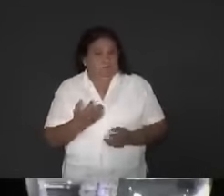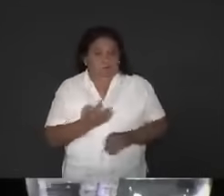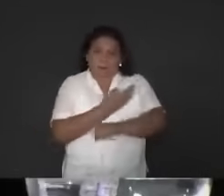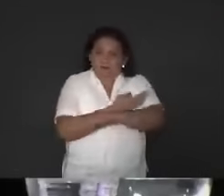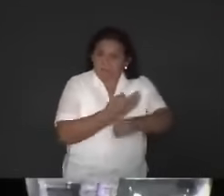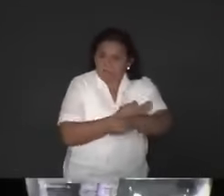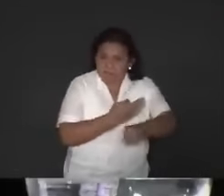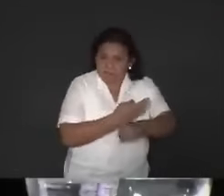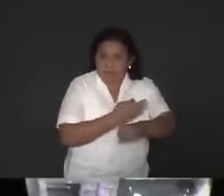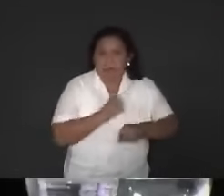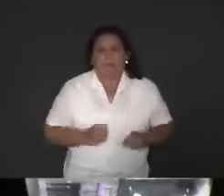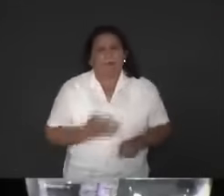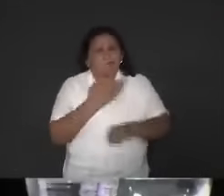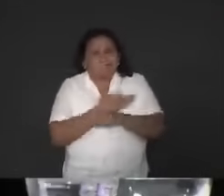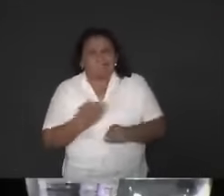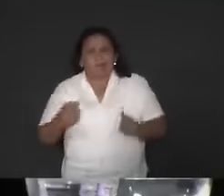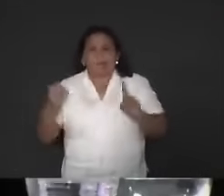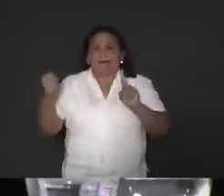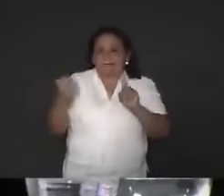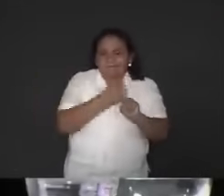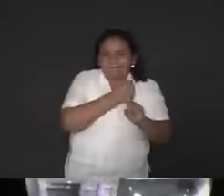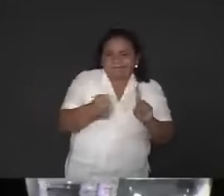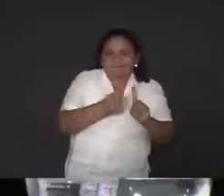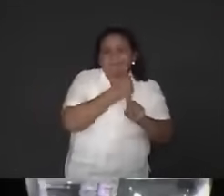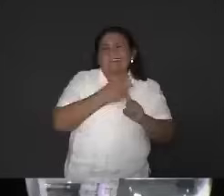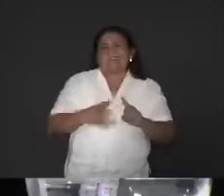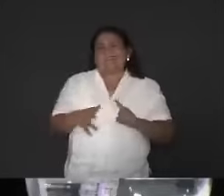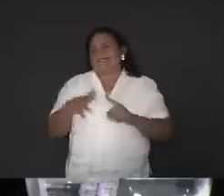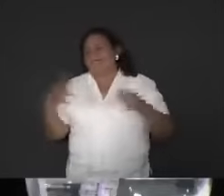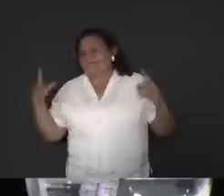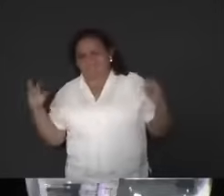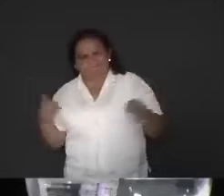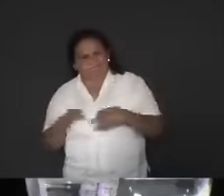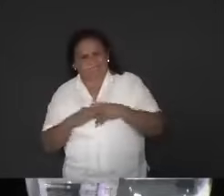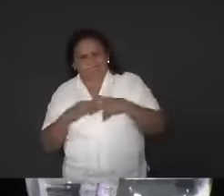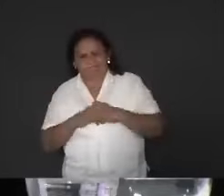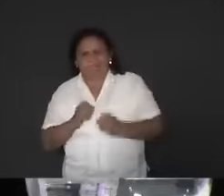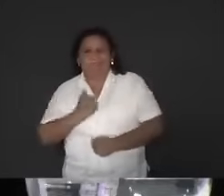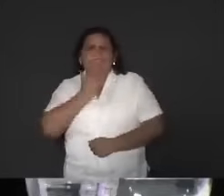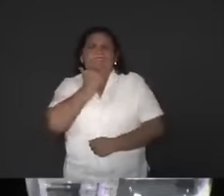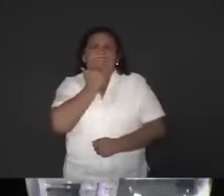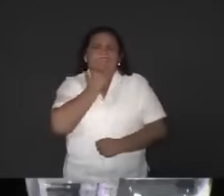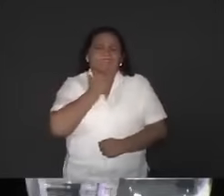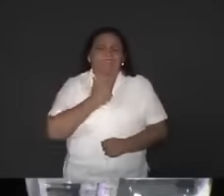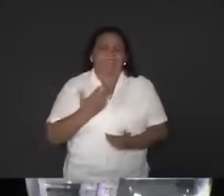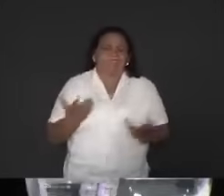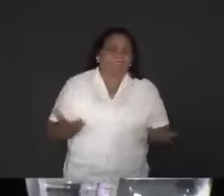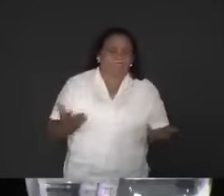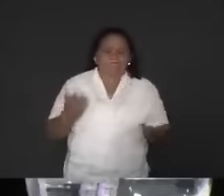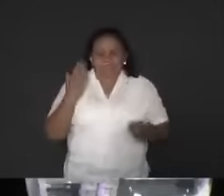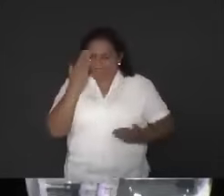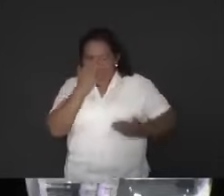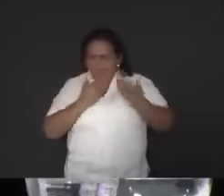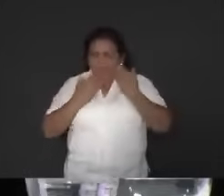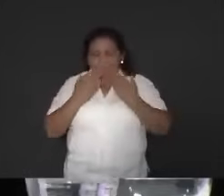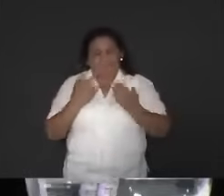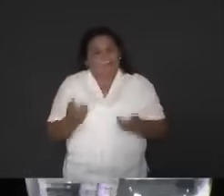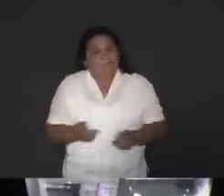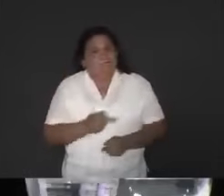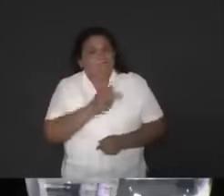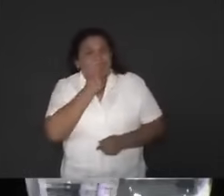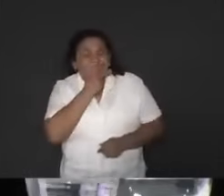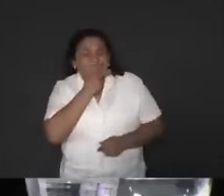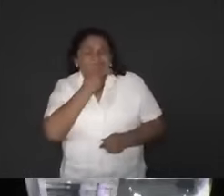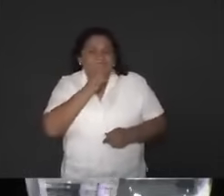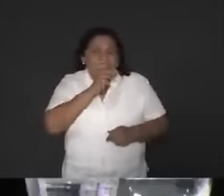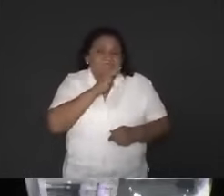Una familia que vive en violencia, con agresiones, en alcoholismo. Muchas veces los mismos padres están en